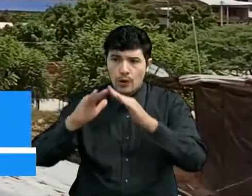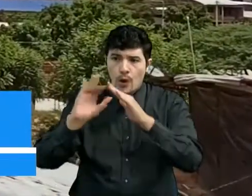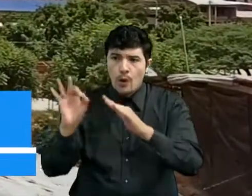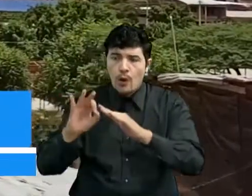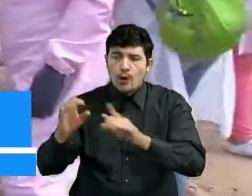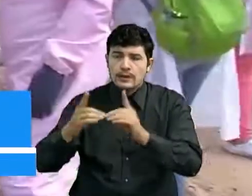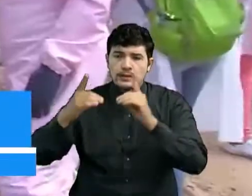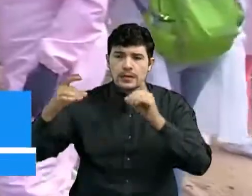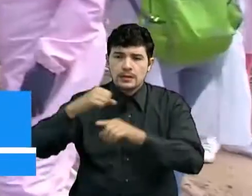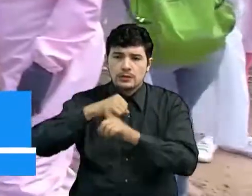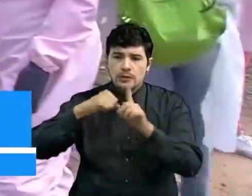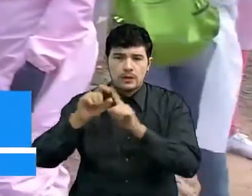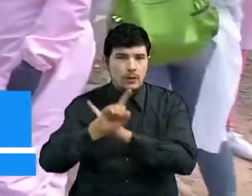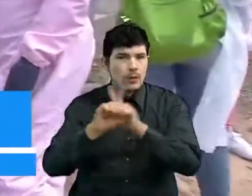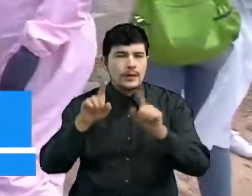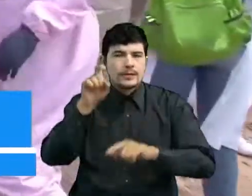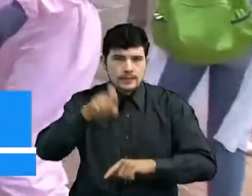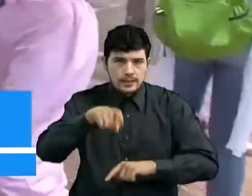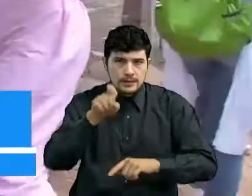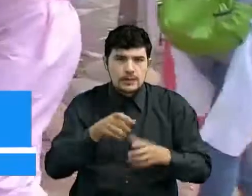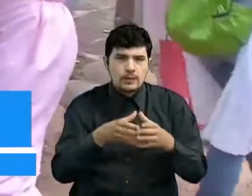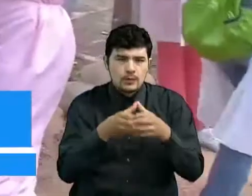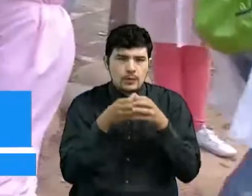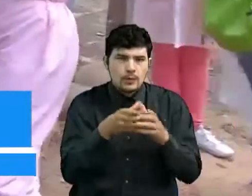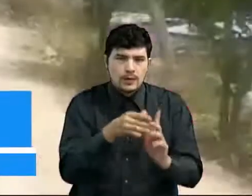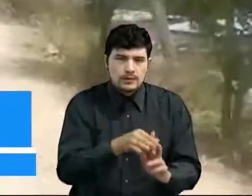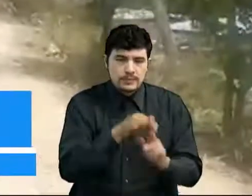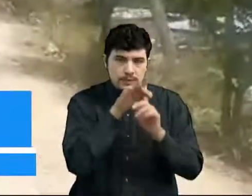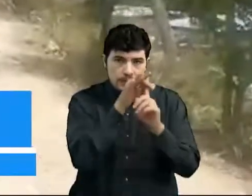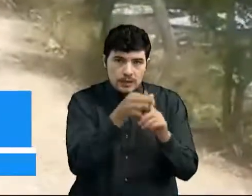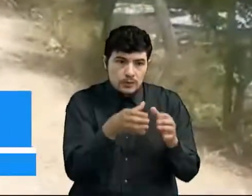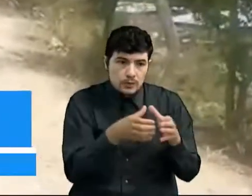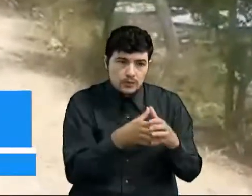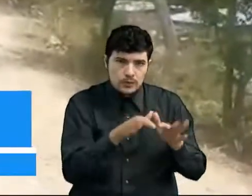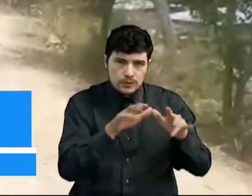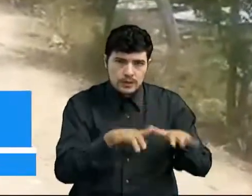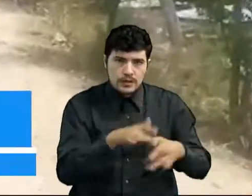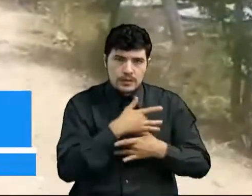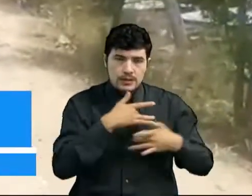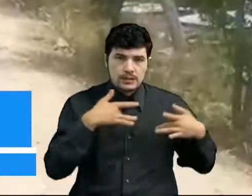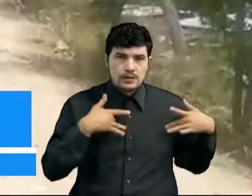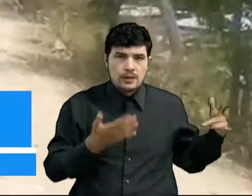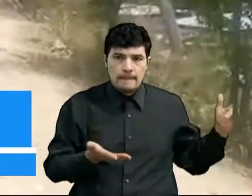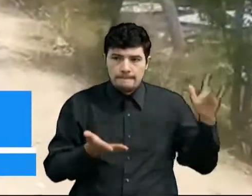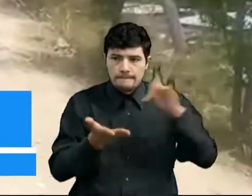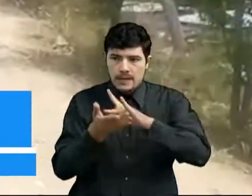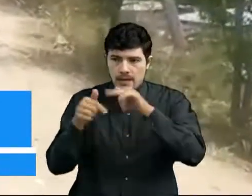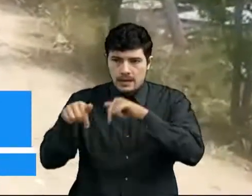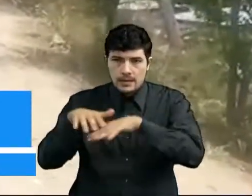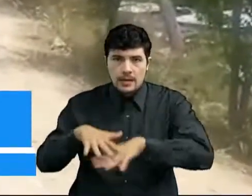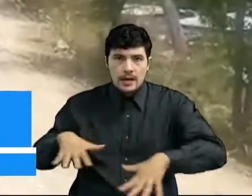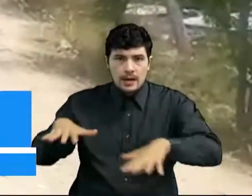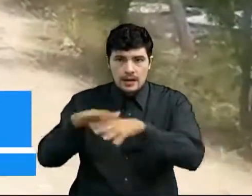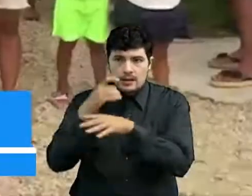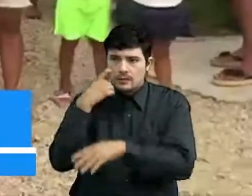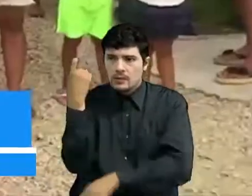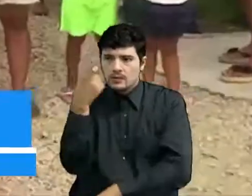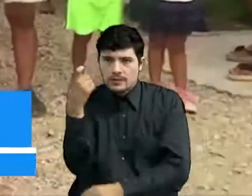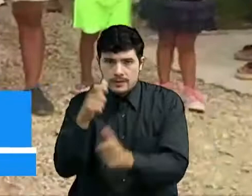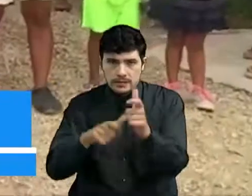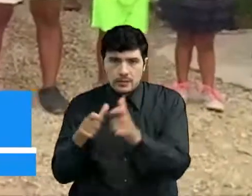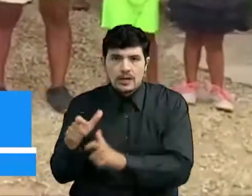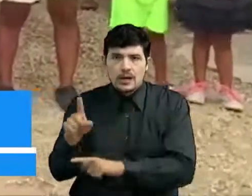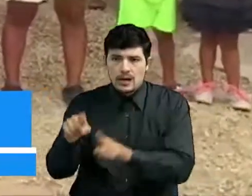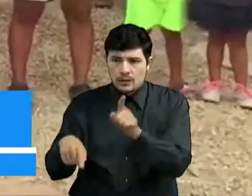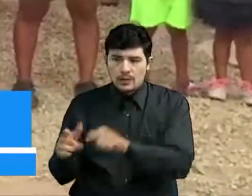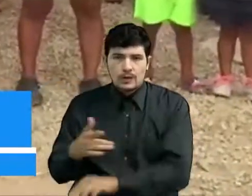urgentemente una brigada de salud para nuestro sector Cumbre del Norte, Salado Puerta, Parte Alta, lo más pronto posible. Hoy el